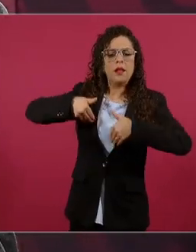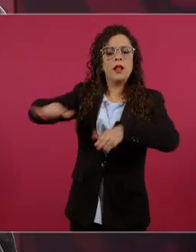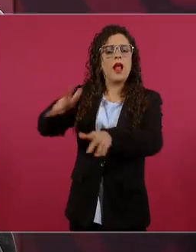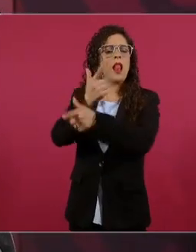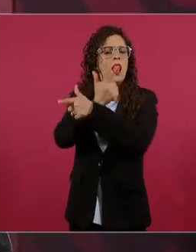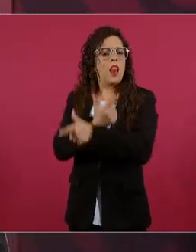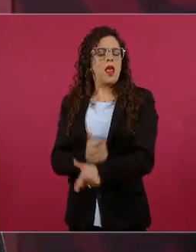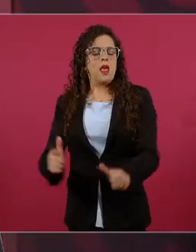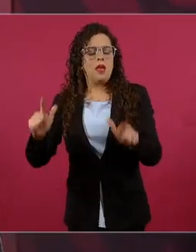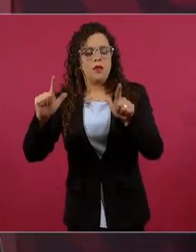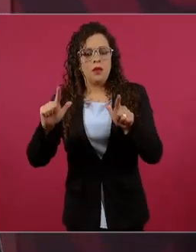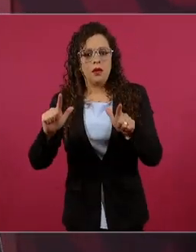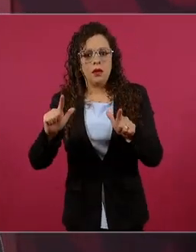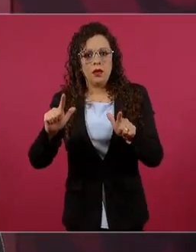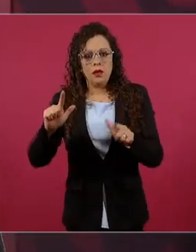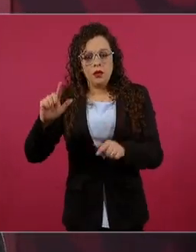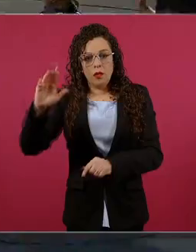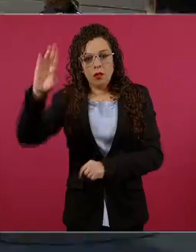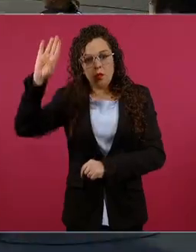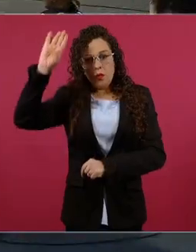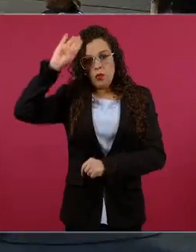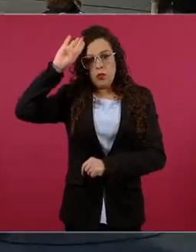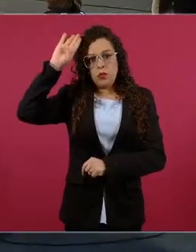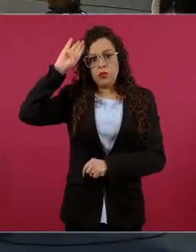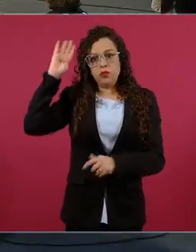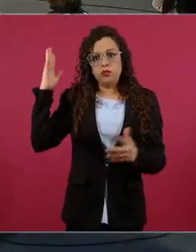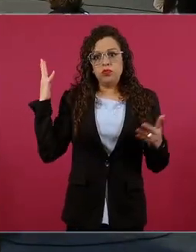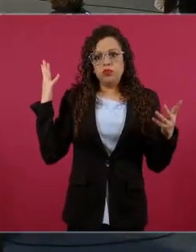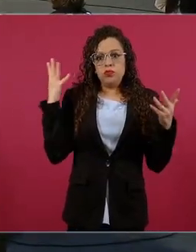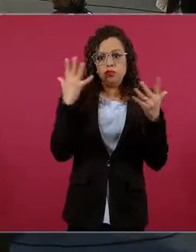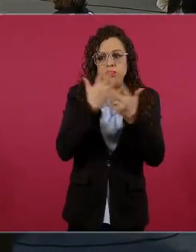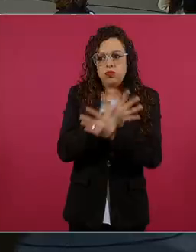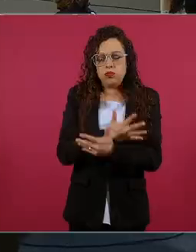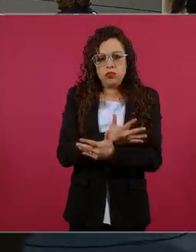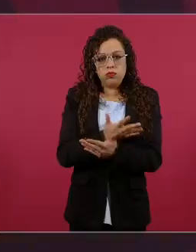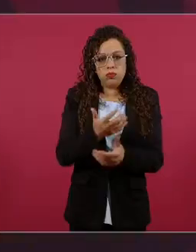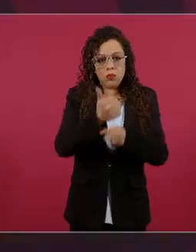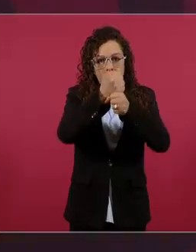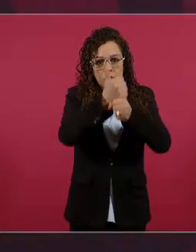El daño que se causa y el dolor a las familias,